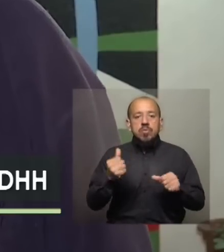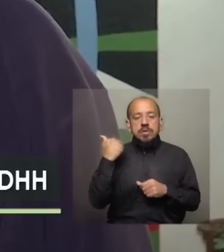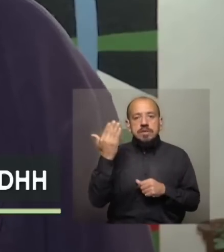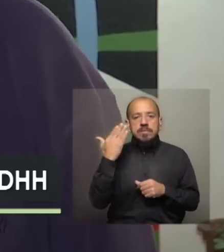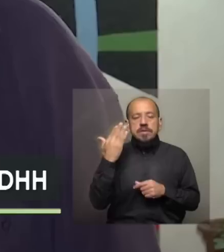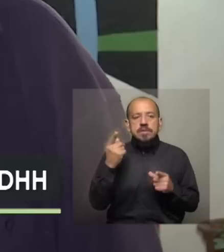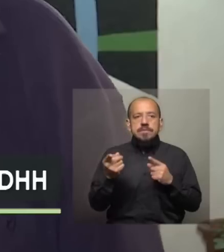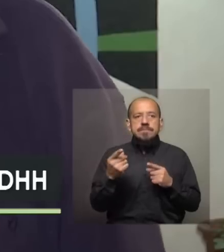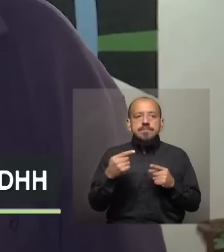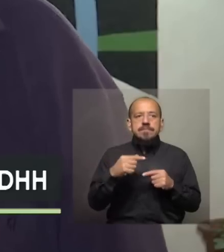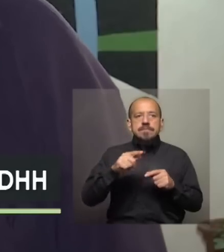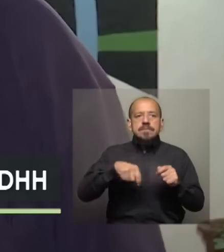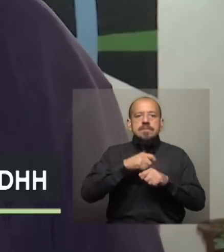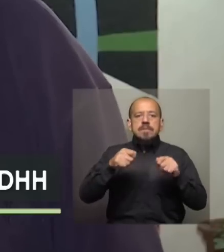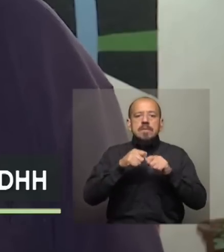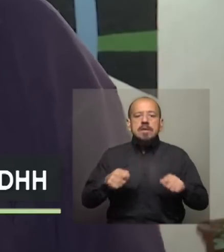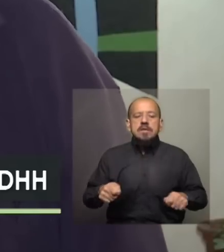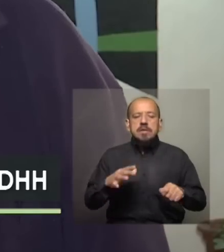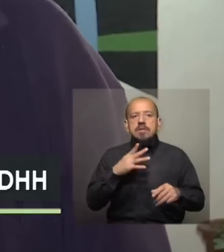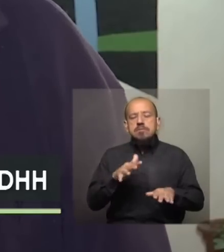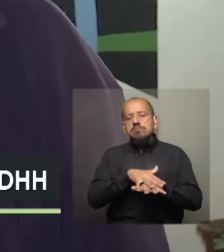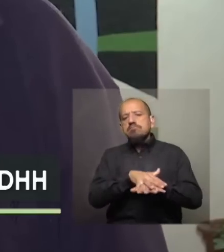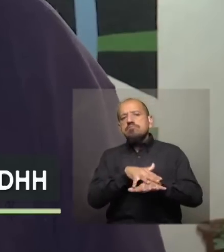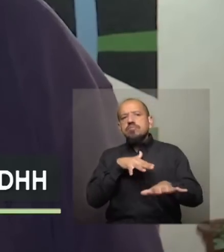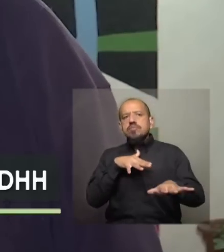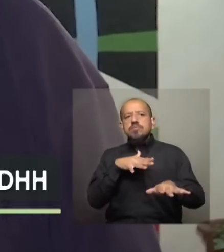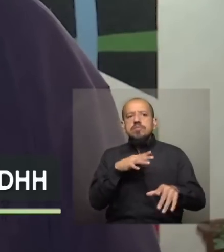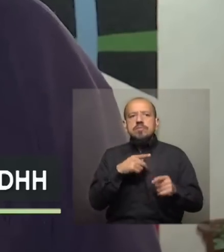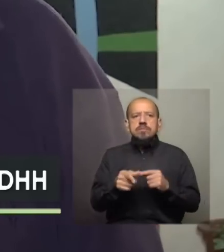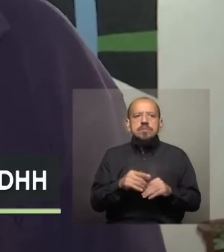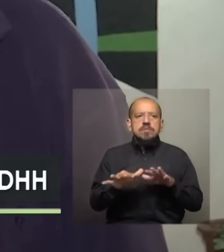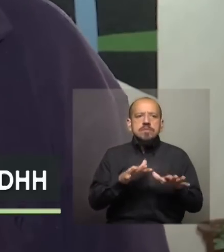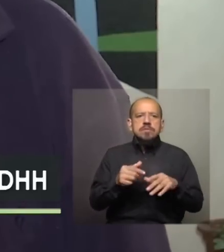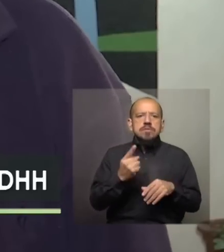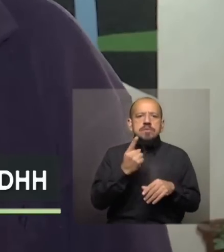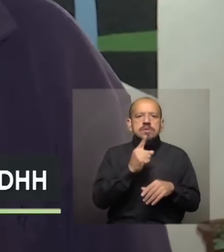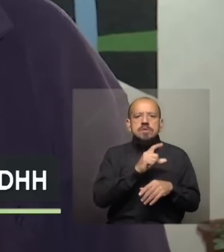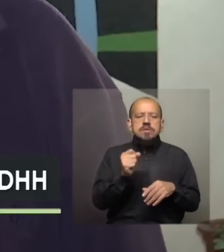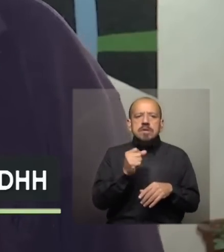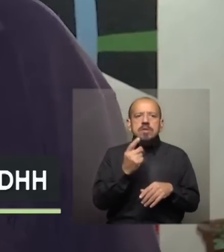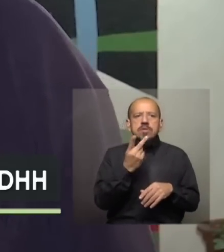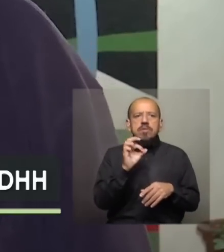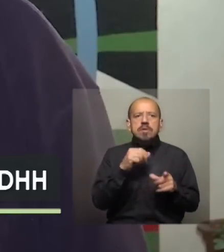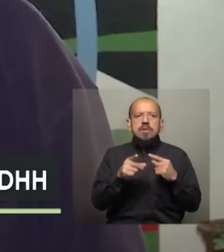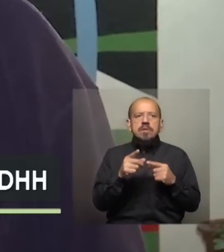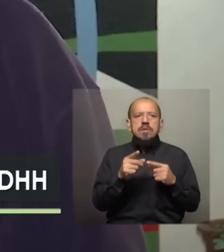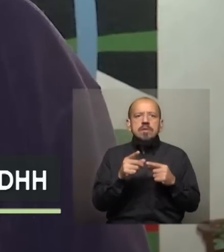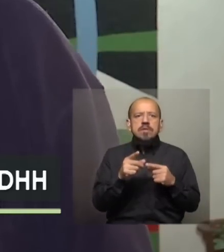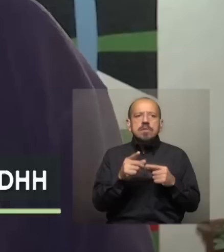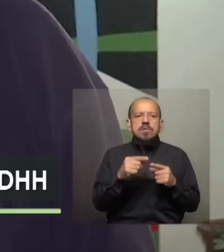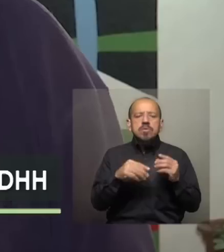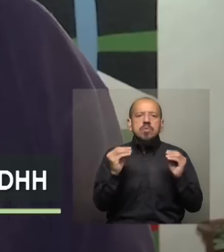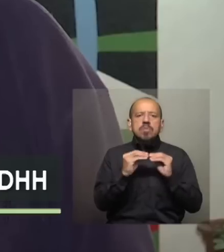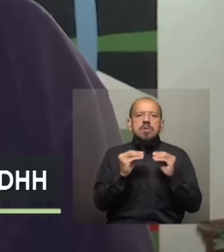el auditorio del pichente que estaba lleno donde concurrieron alrededor de 120 130 compañeras y compañeros